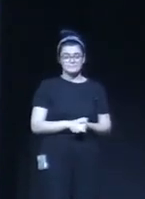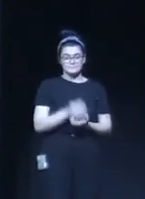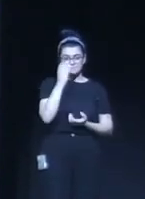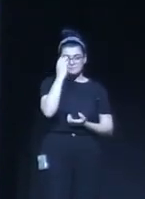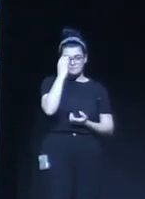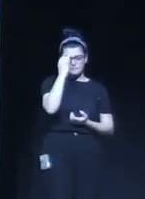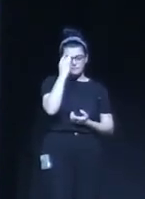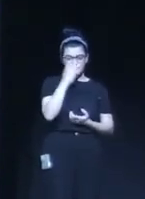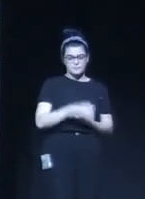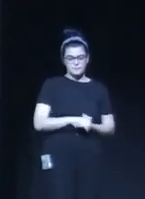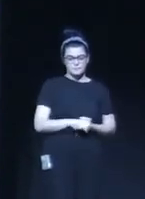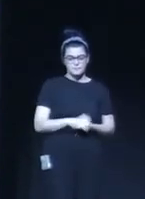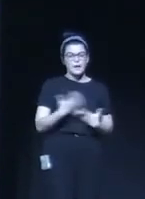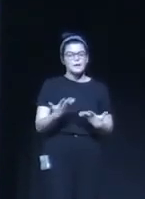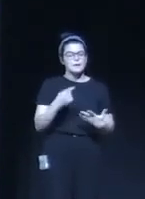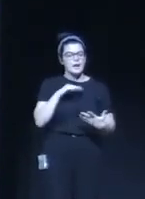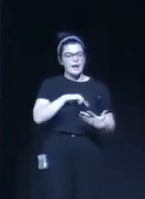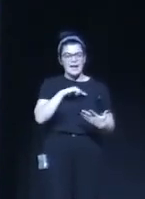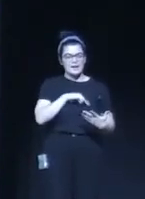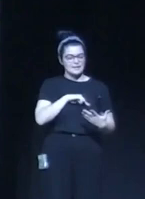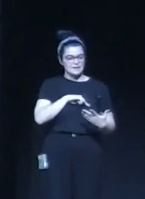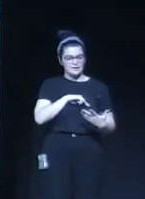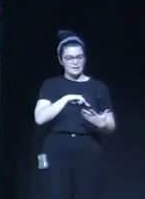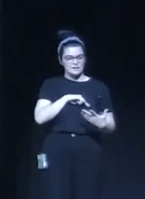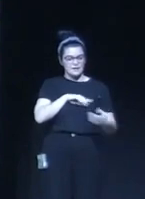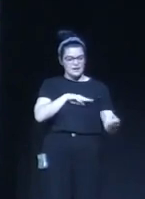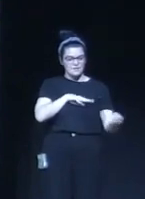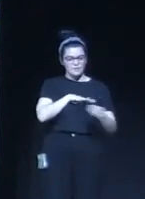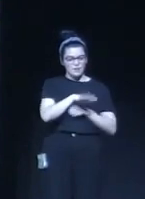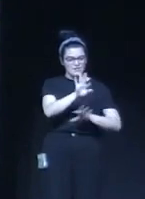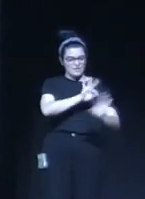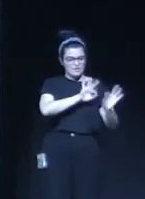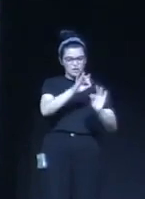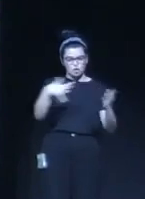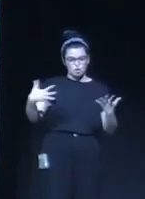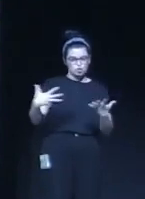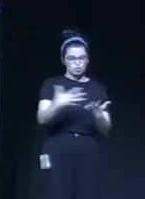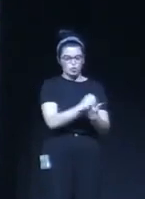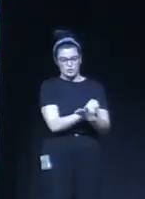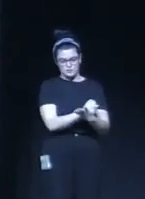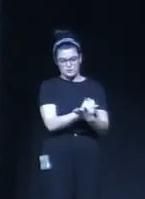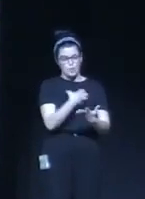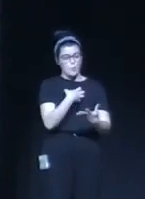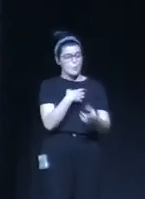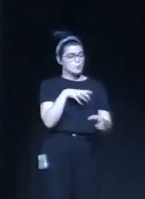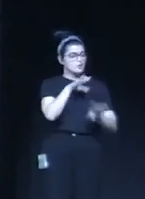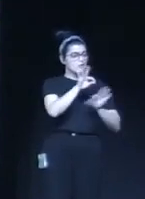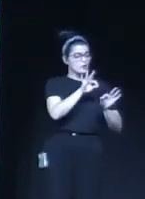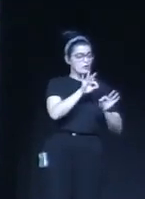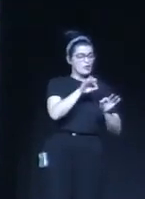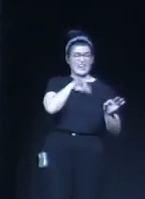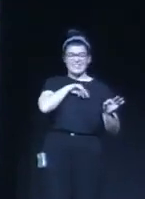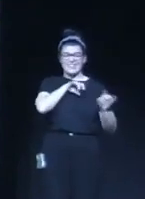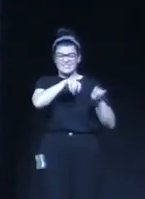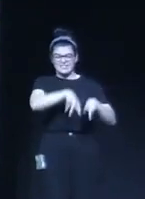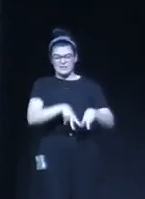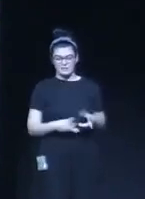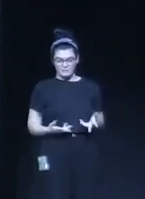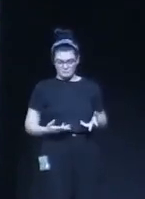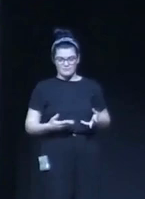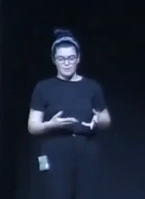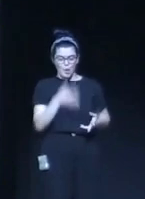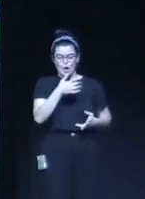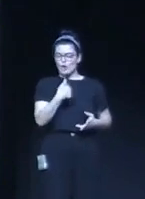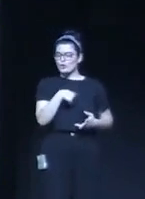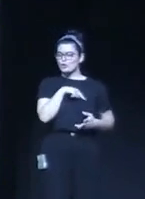La cuestión es que la ética está metida en todas nuestras decisiones. No podemos escapar de la ética. Porque nosotros no somos como los